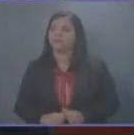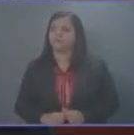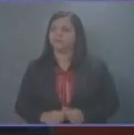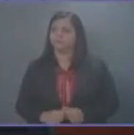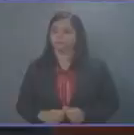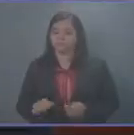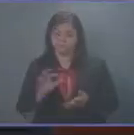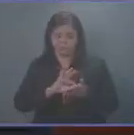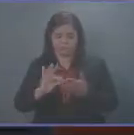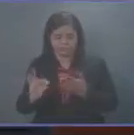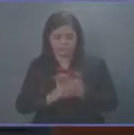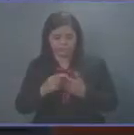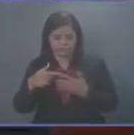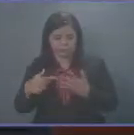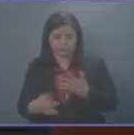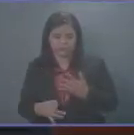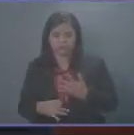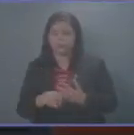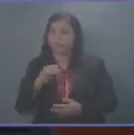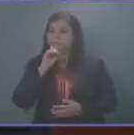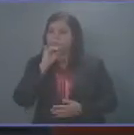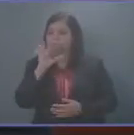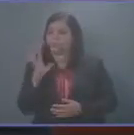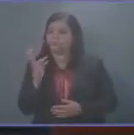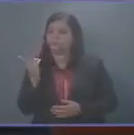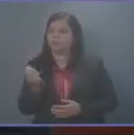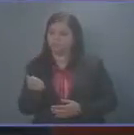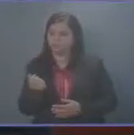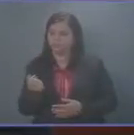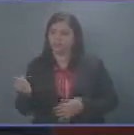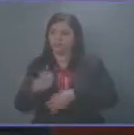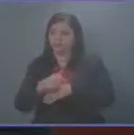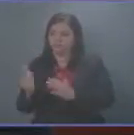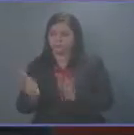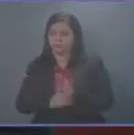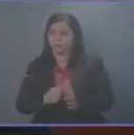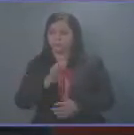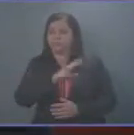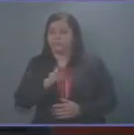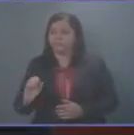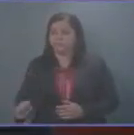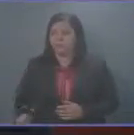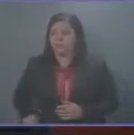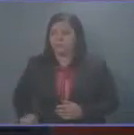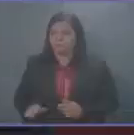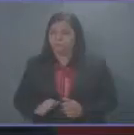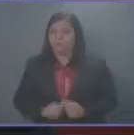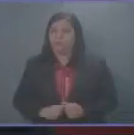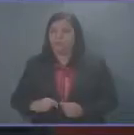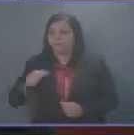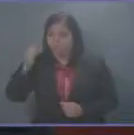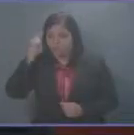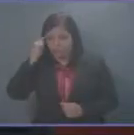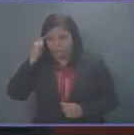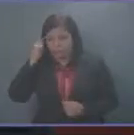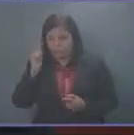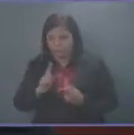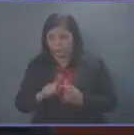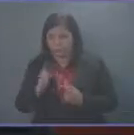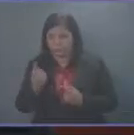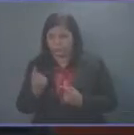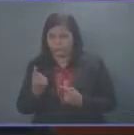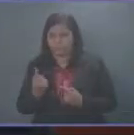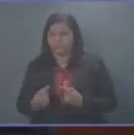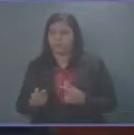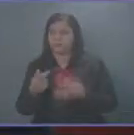Proyecto de decreto. Decreto número. La Asamblea Legislativa de la República de El Salvador, considerando uno, que por